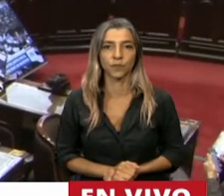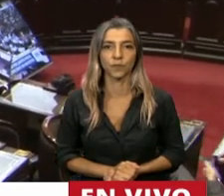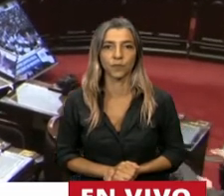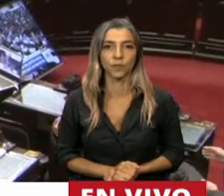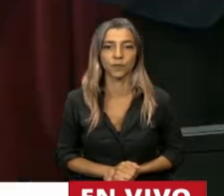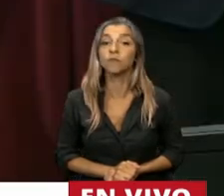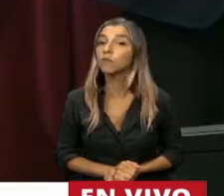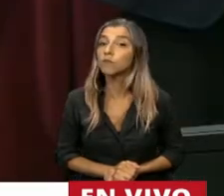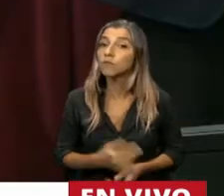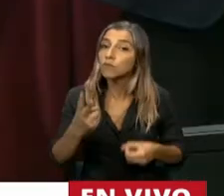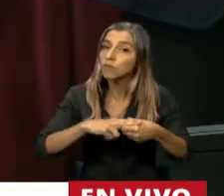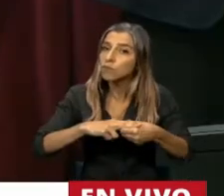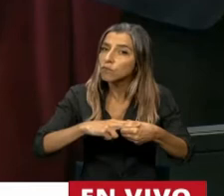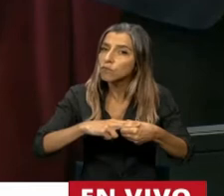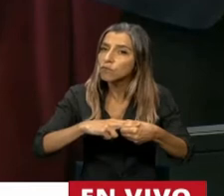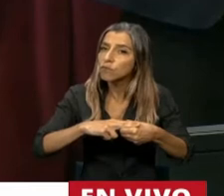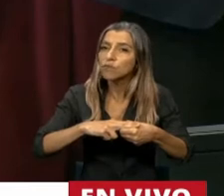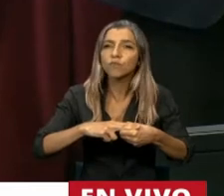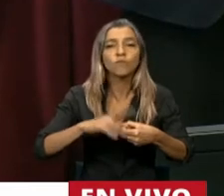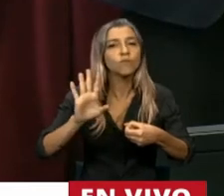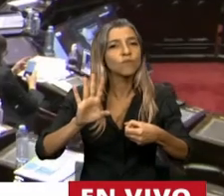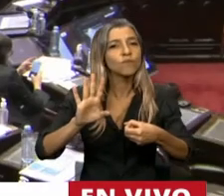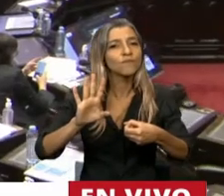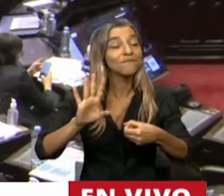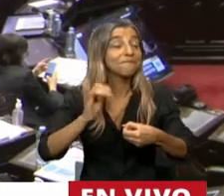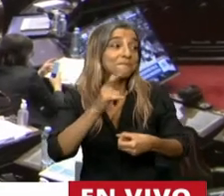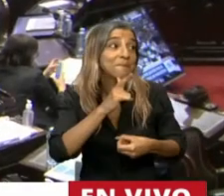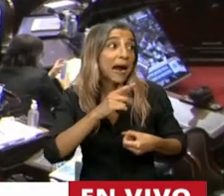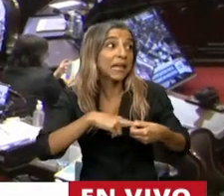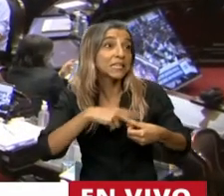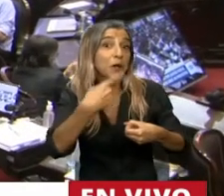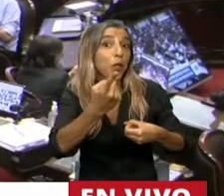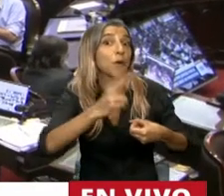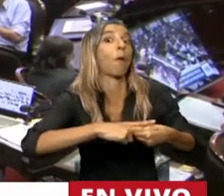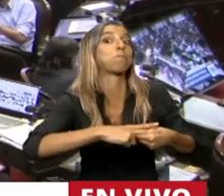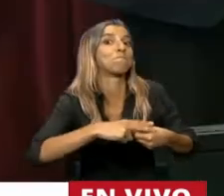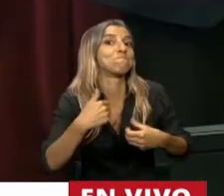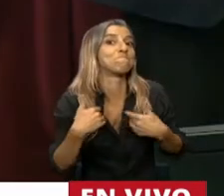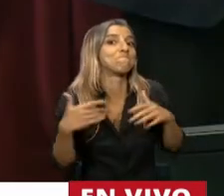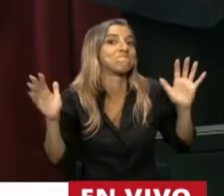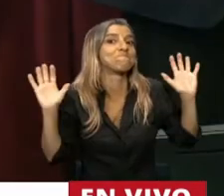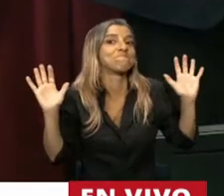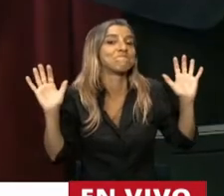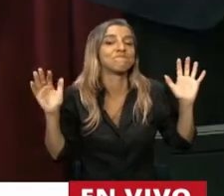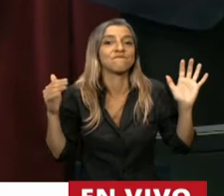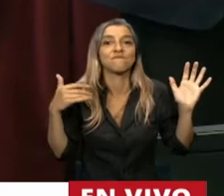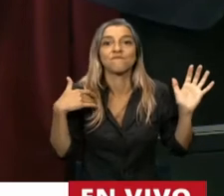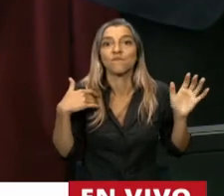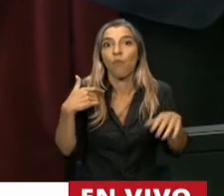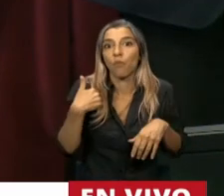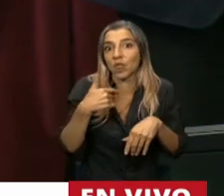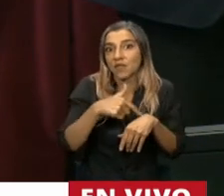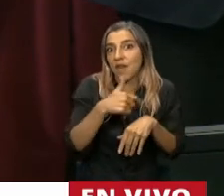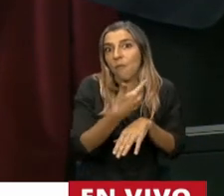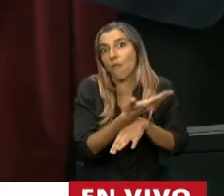¿Lo han silenciado, diputado? Parece. No creo que tenga nada que ver con que me he excedido en